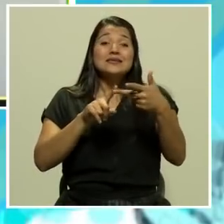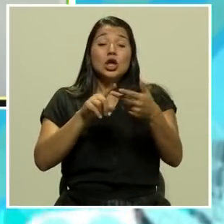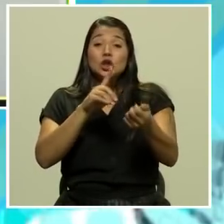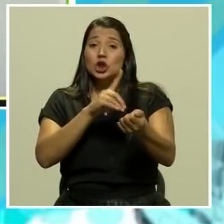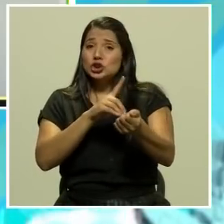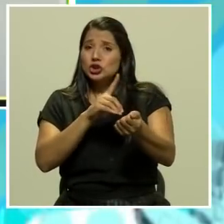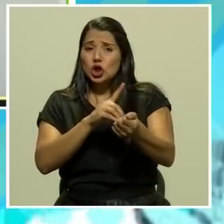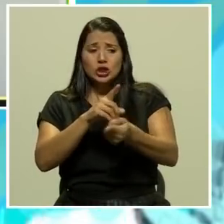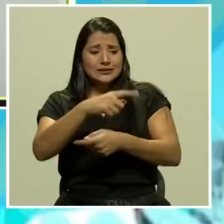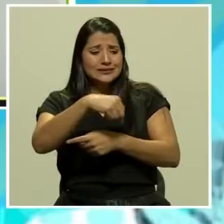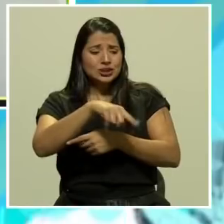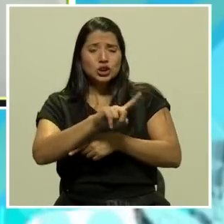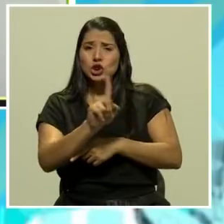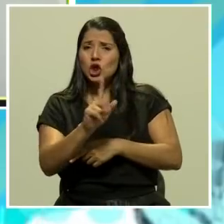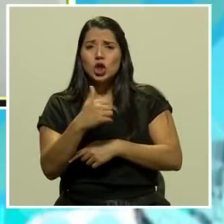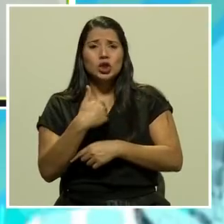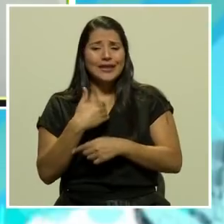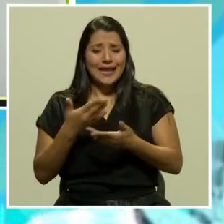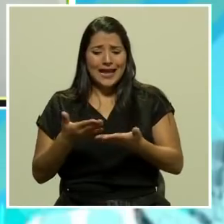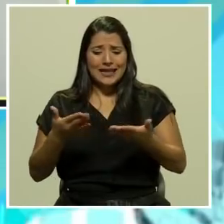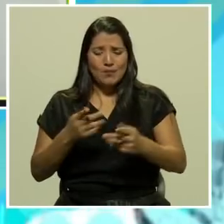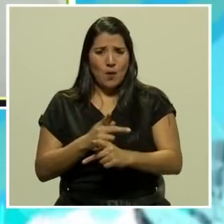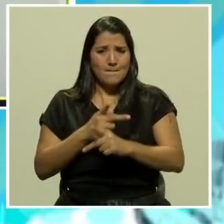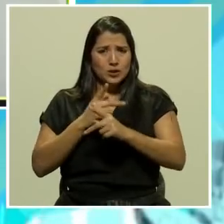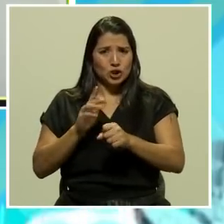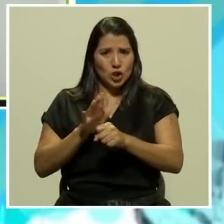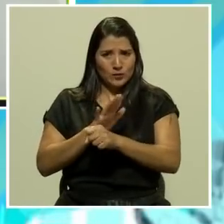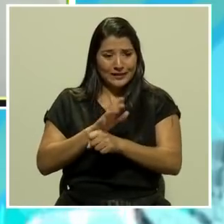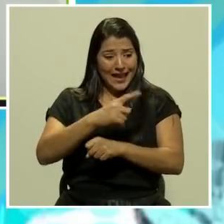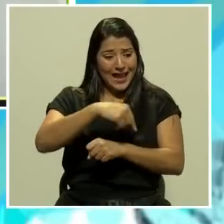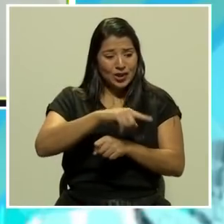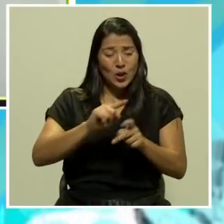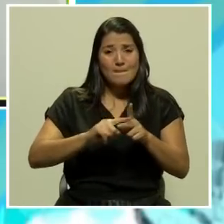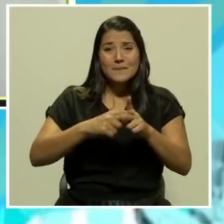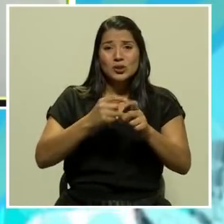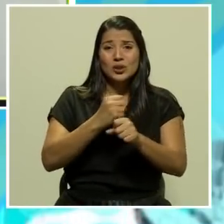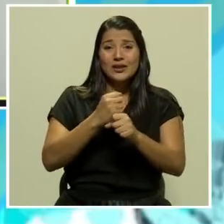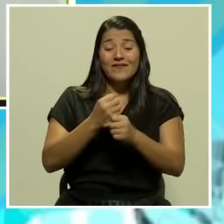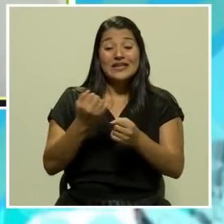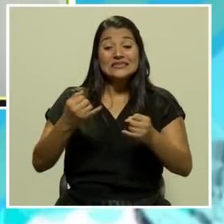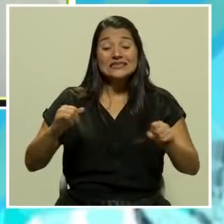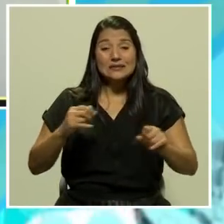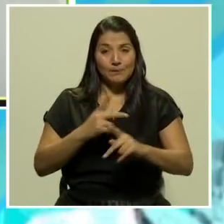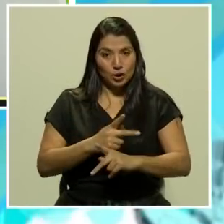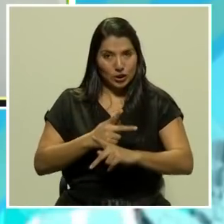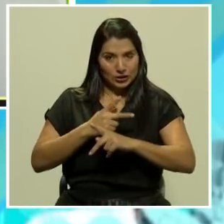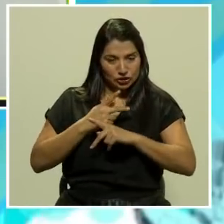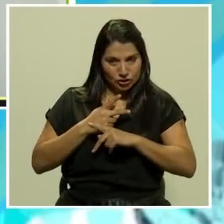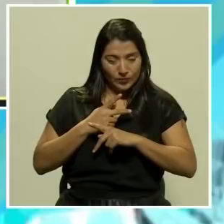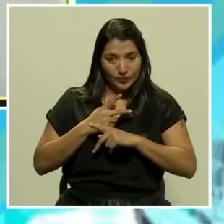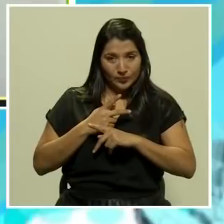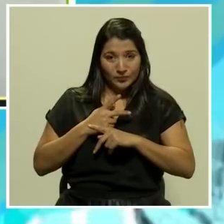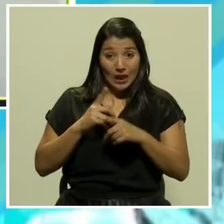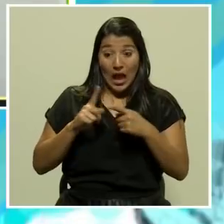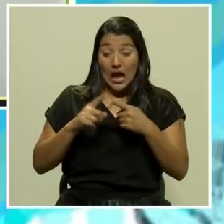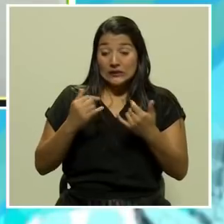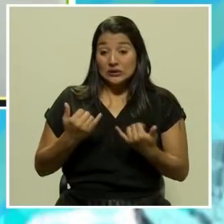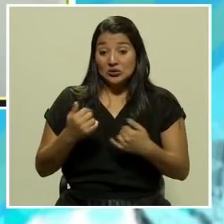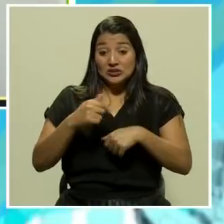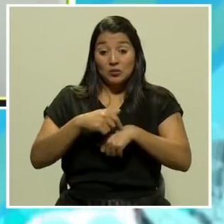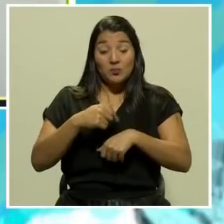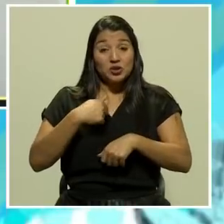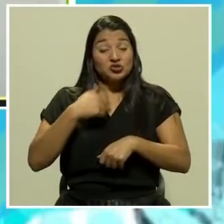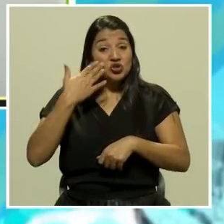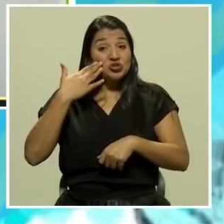han recibido el equipo protector completo. Comenzaron a trabajar sin equipo protector. Yo en este momento no sé si los